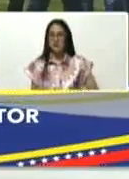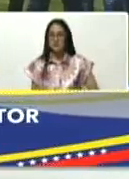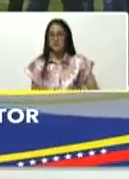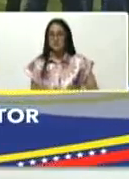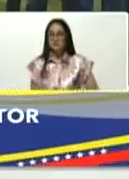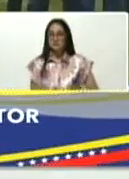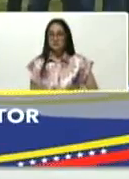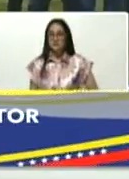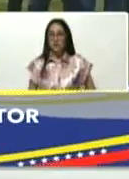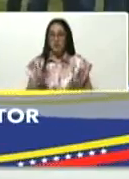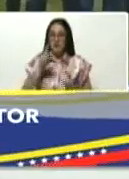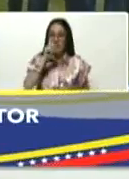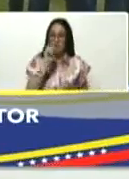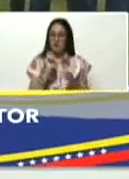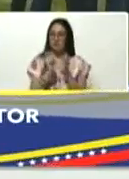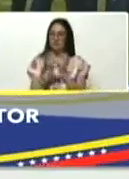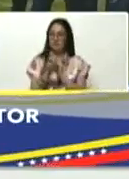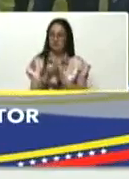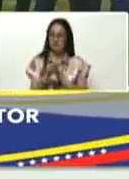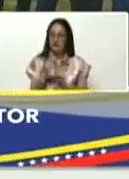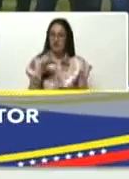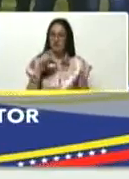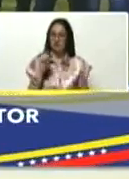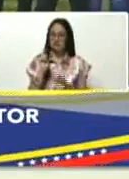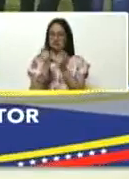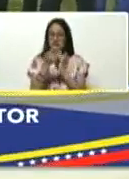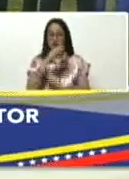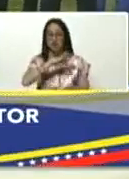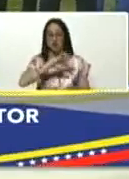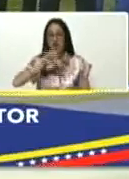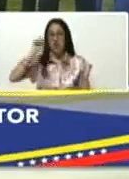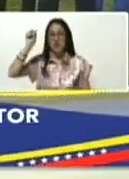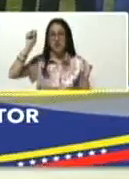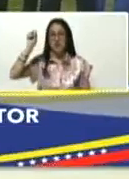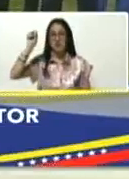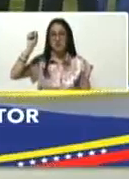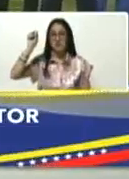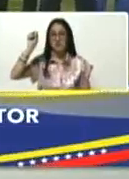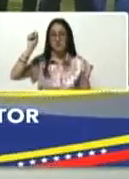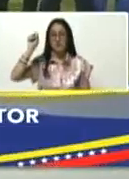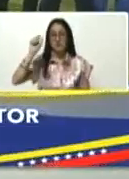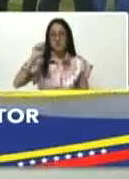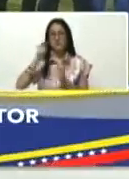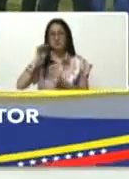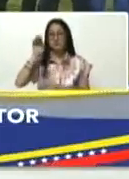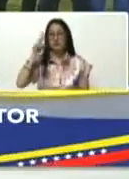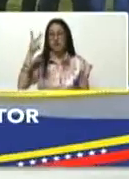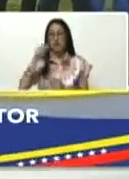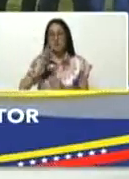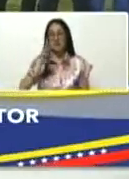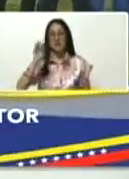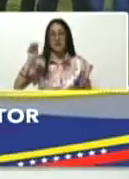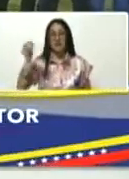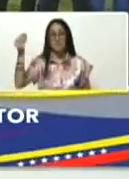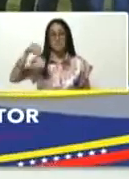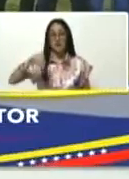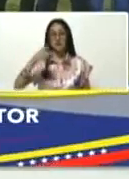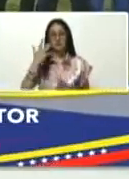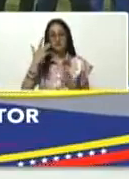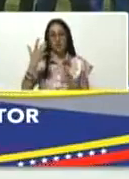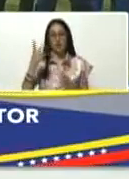Construyendo la nueva época de transición hacia el socialismo rumbo al 2030 y más, visualizando